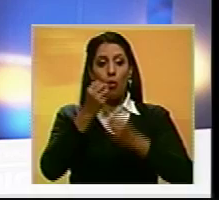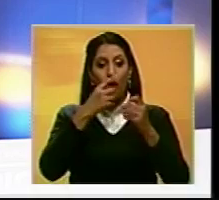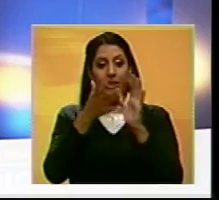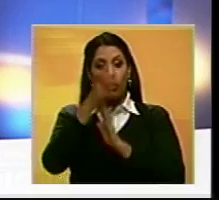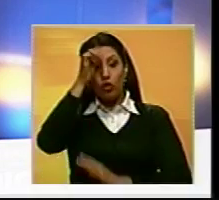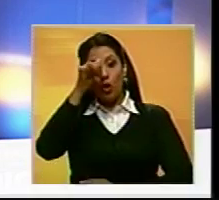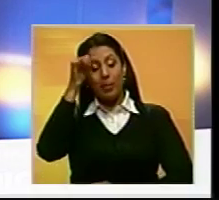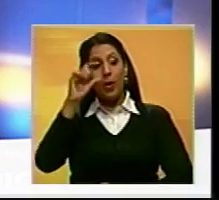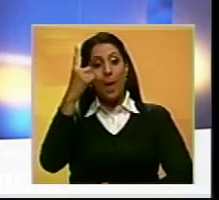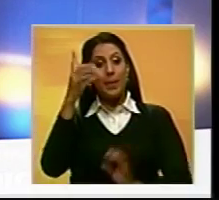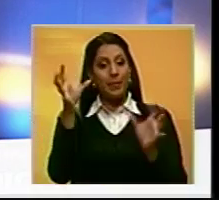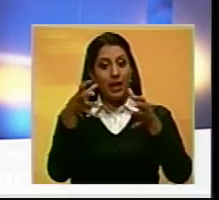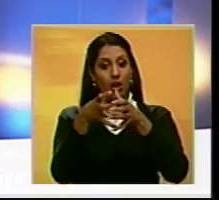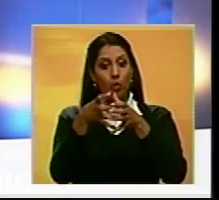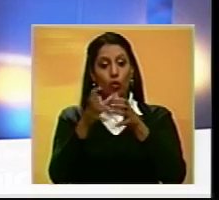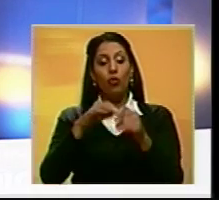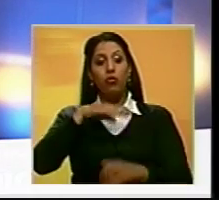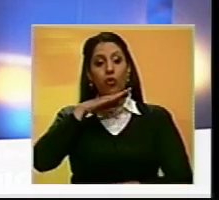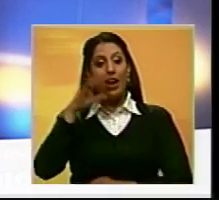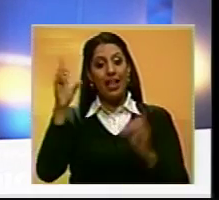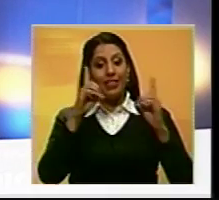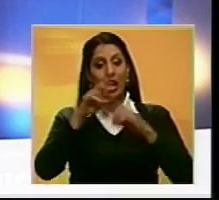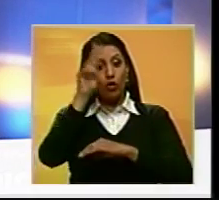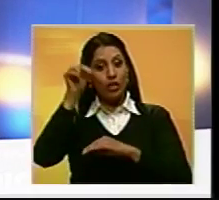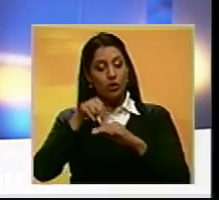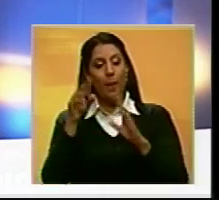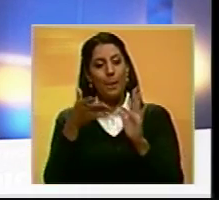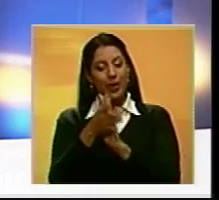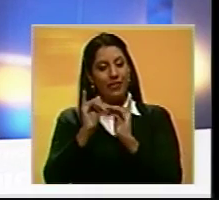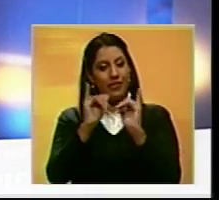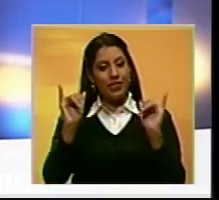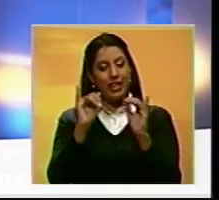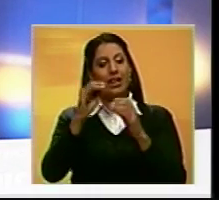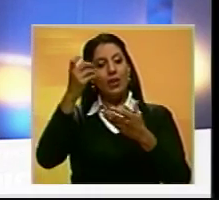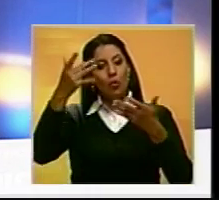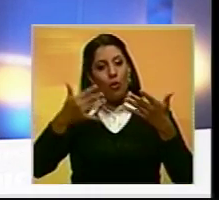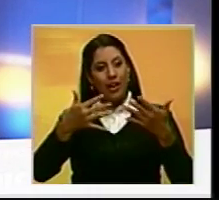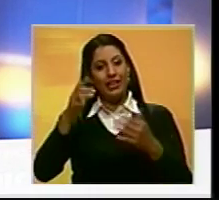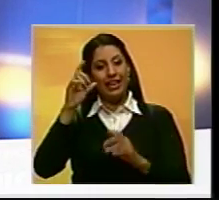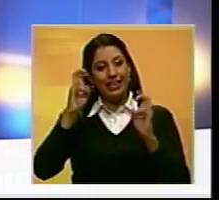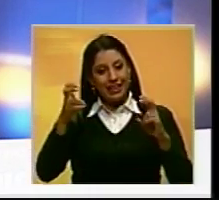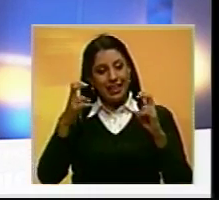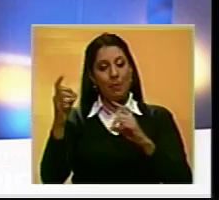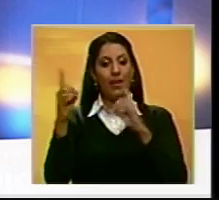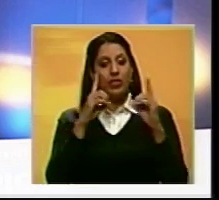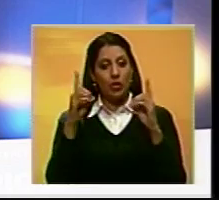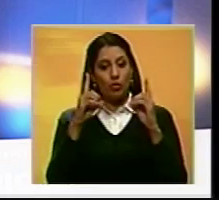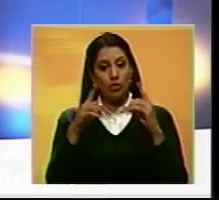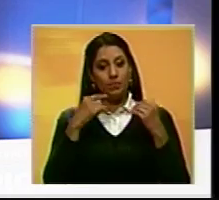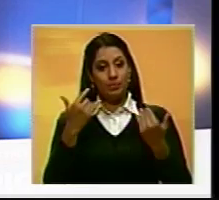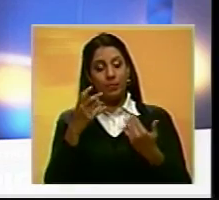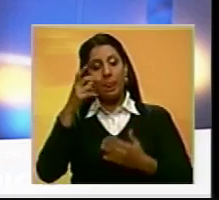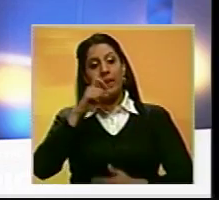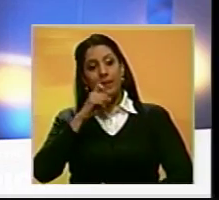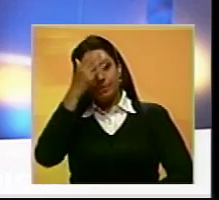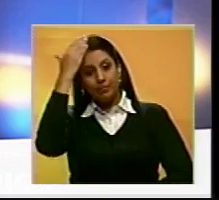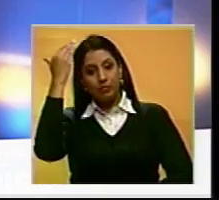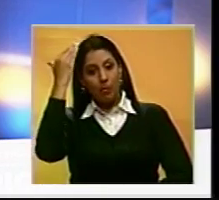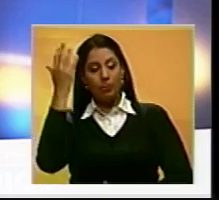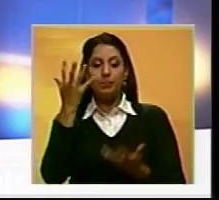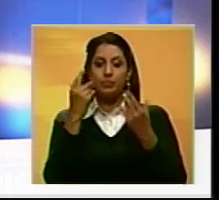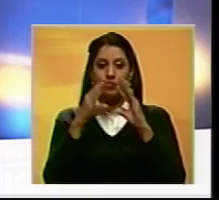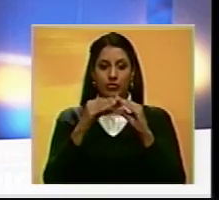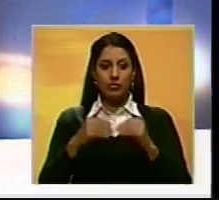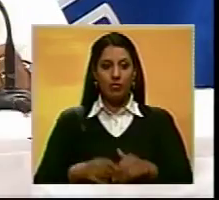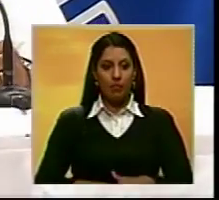este domingo la primera reunión plenaria del Diálogo Nacional, la cual finalizó con la definición de la temática de las discusiones. Manuel Covela nos ofrece todos